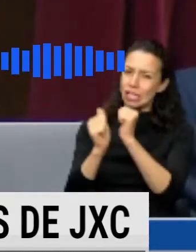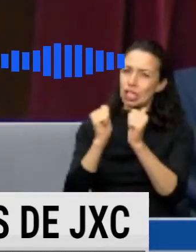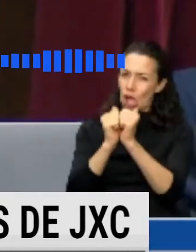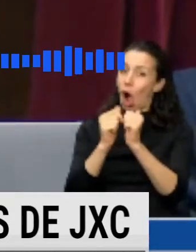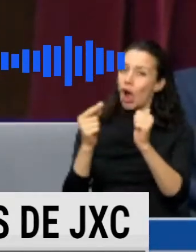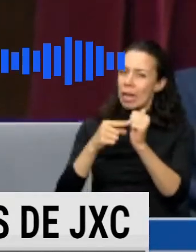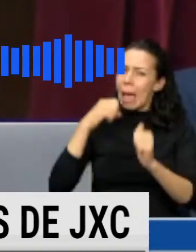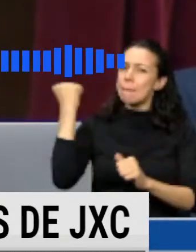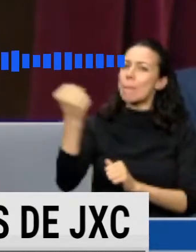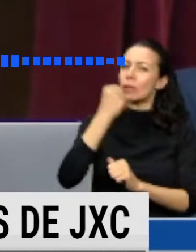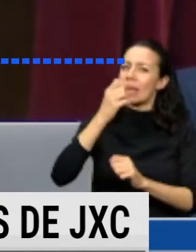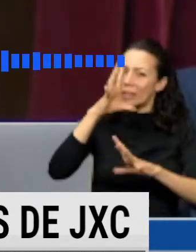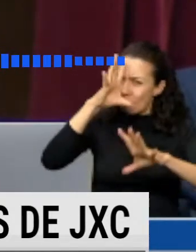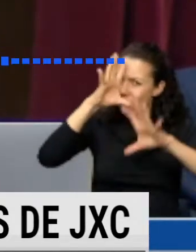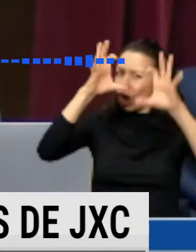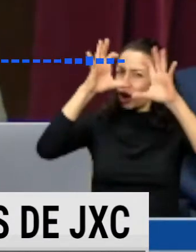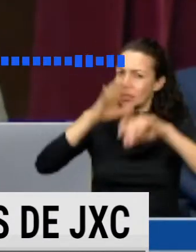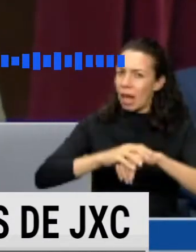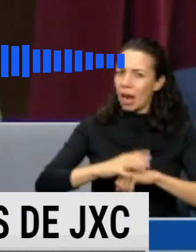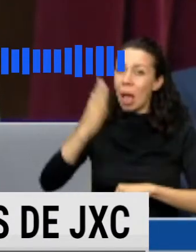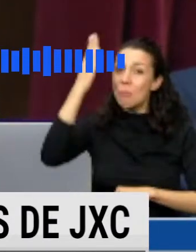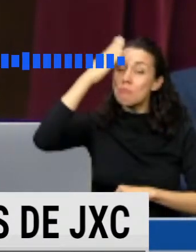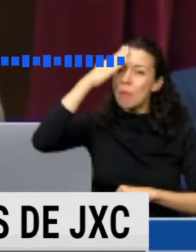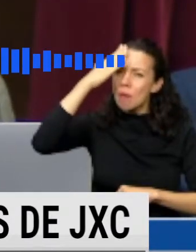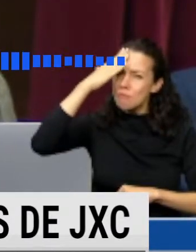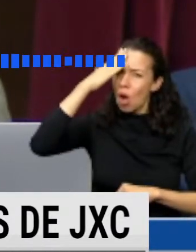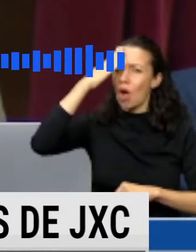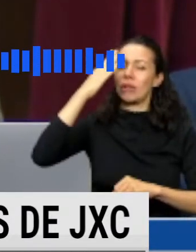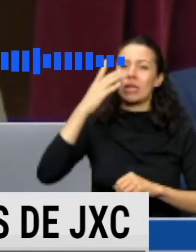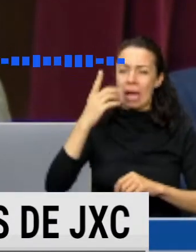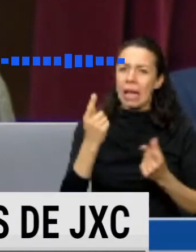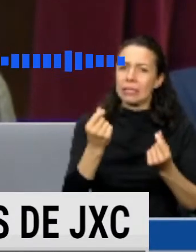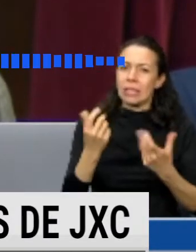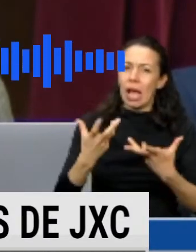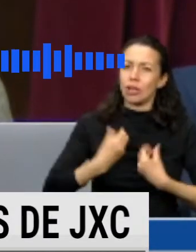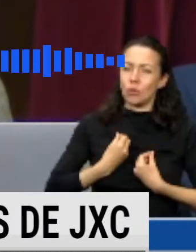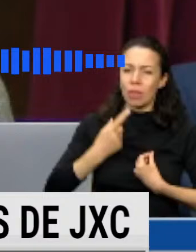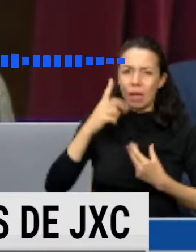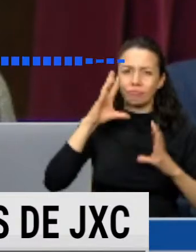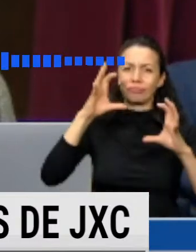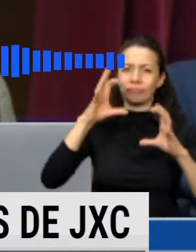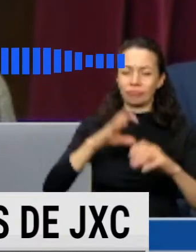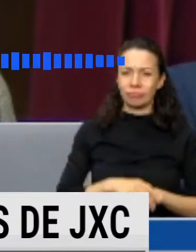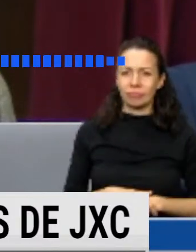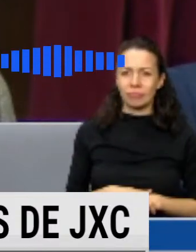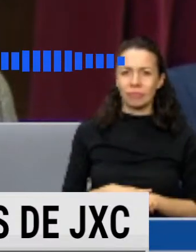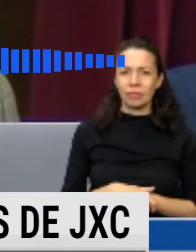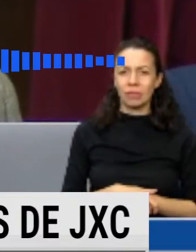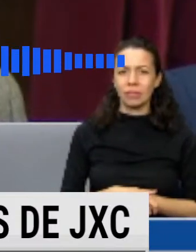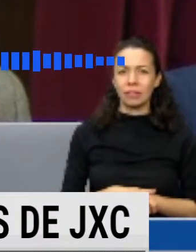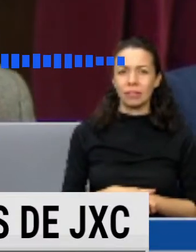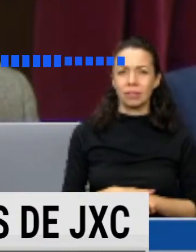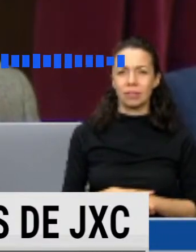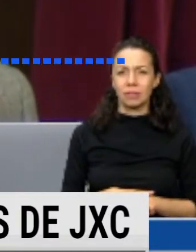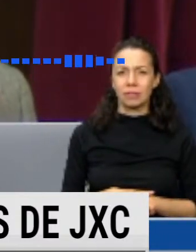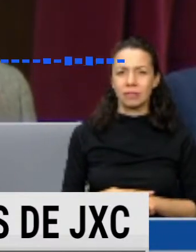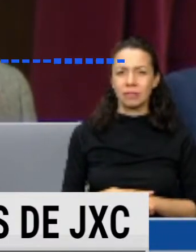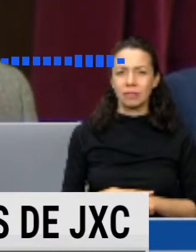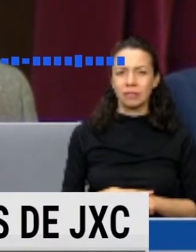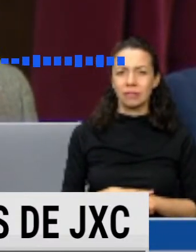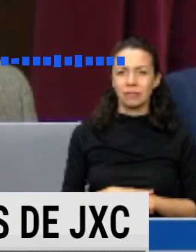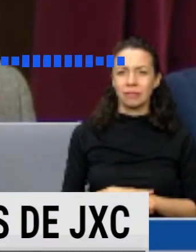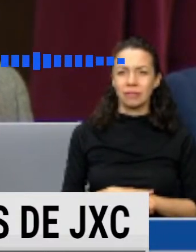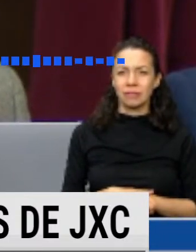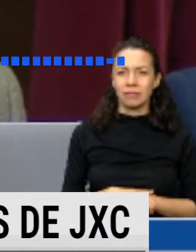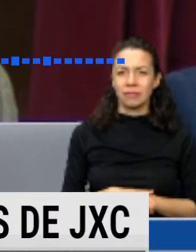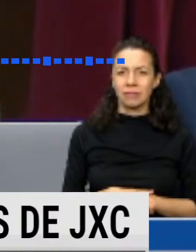que pretenden es que desde acá se maneje todo. Y esto no es así, nosotros somos un país federal, al contrario, todos los legisladores o la mayoría de